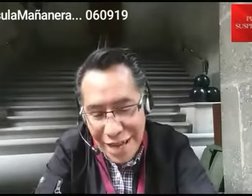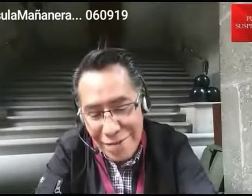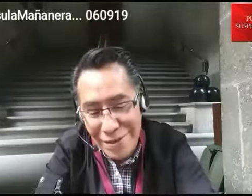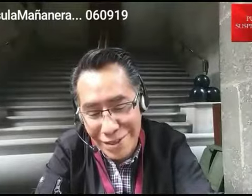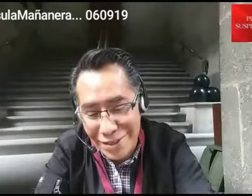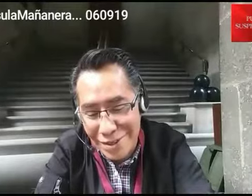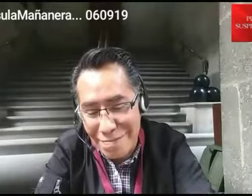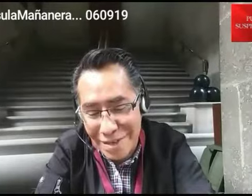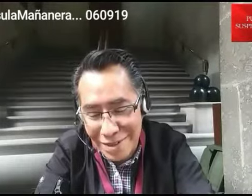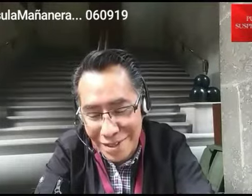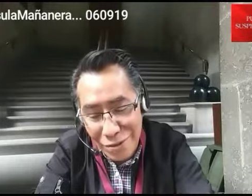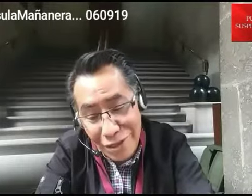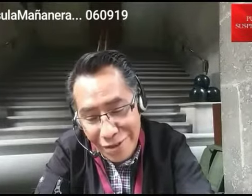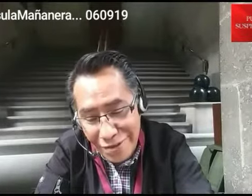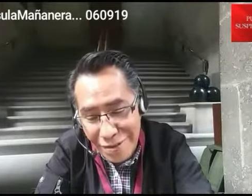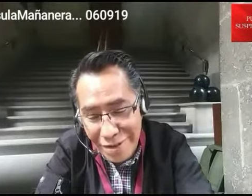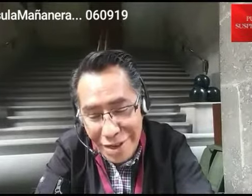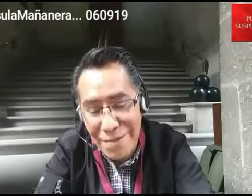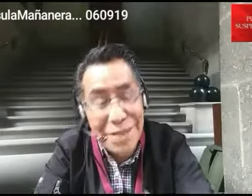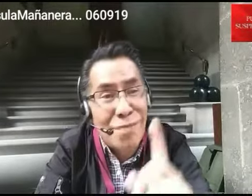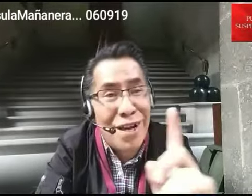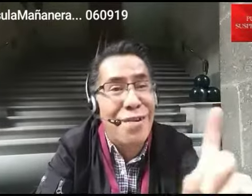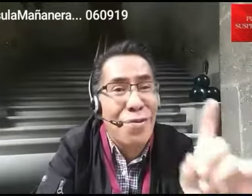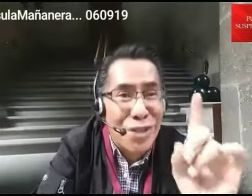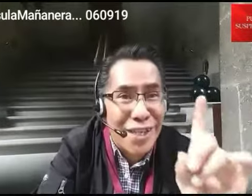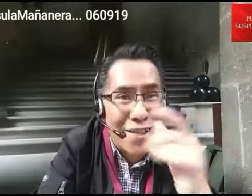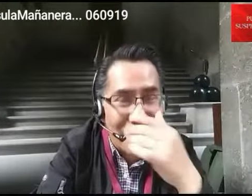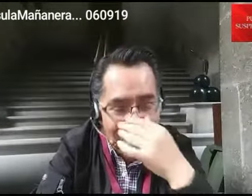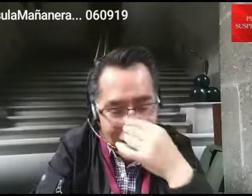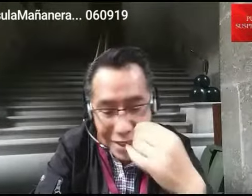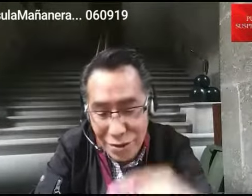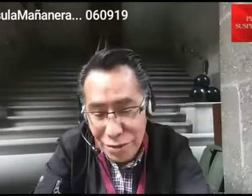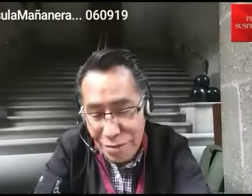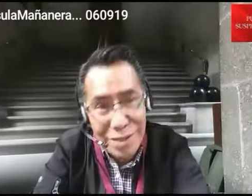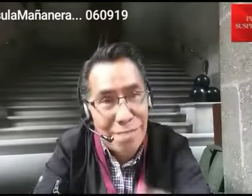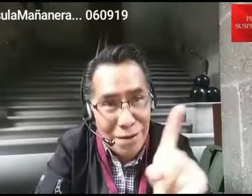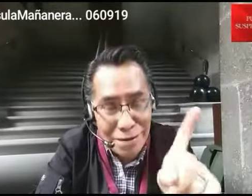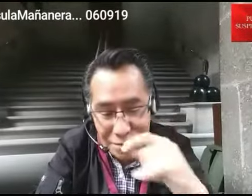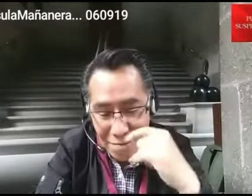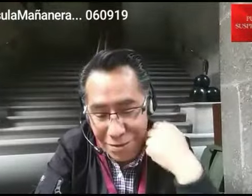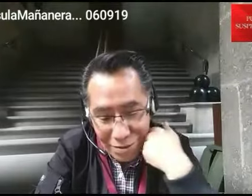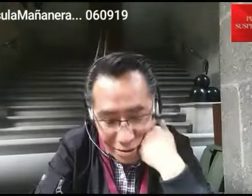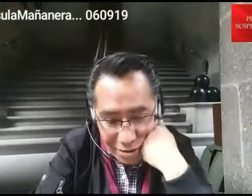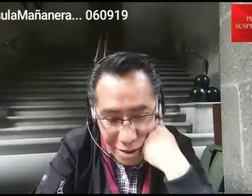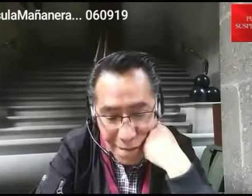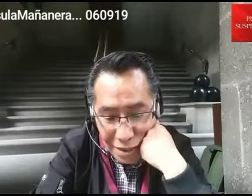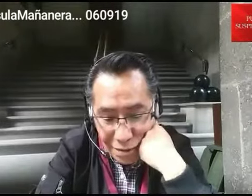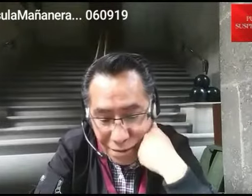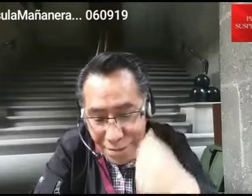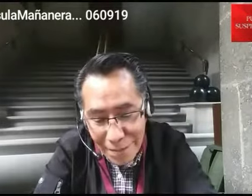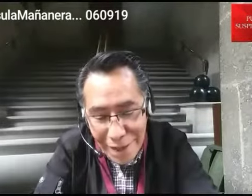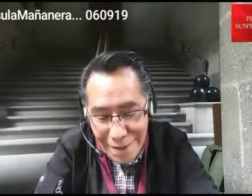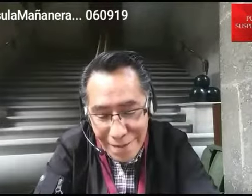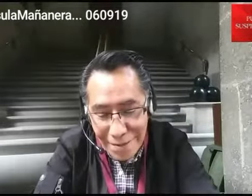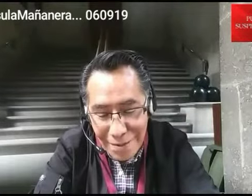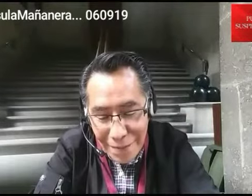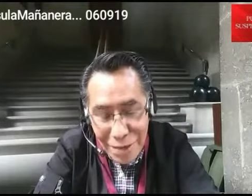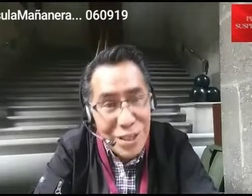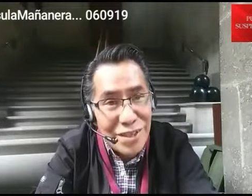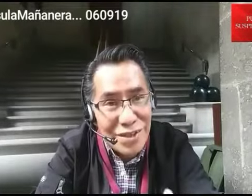ilustradora, bueno, yo creo que es para ilustrador, esponja lustradora, entonces supongo que es para los zapatitos, ¿no?